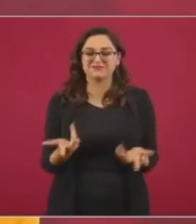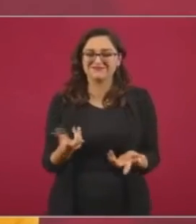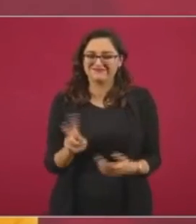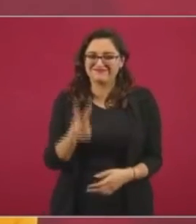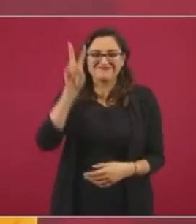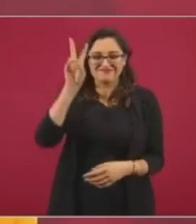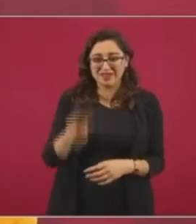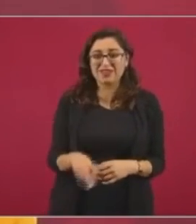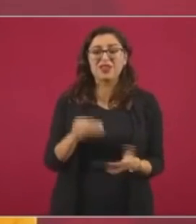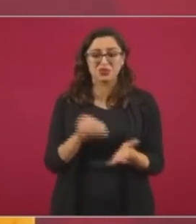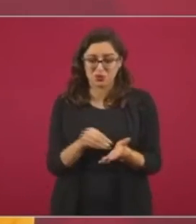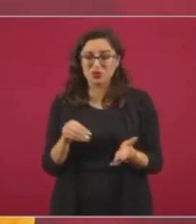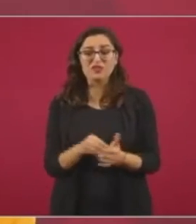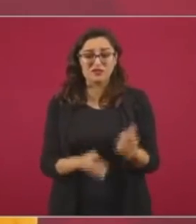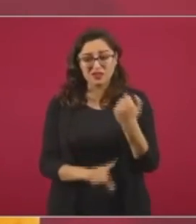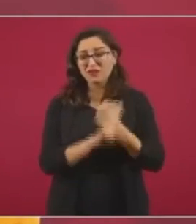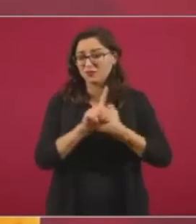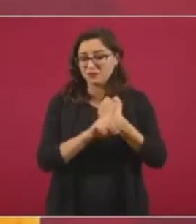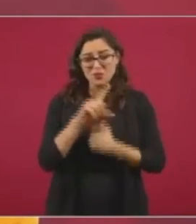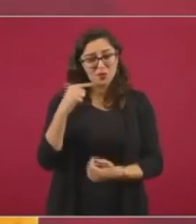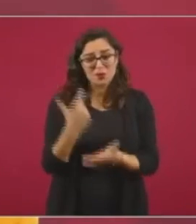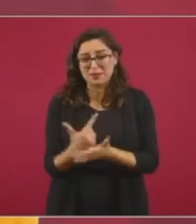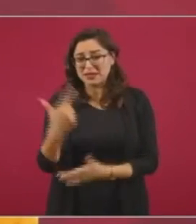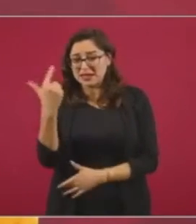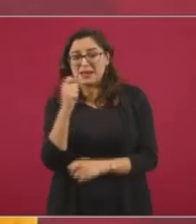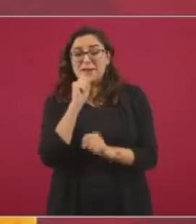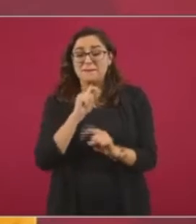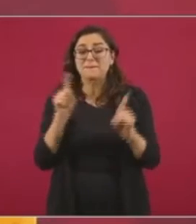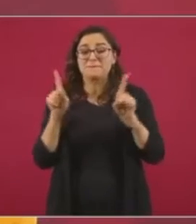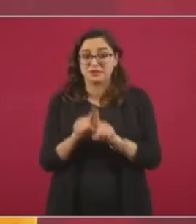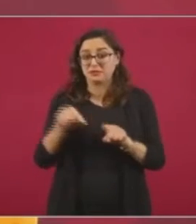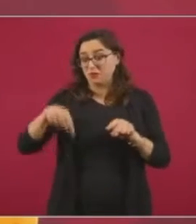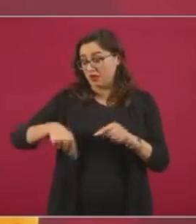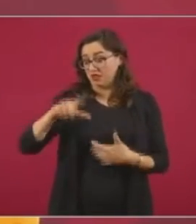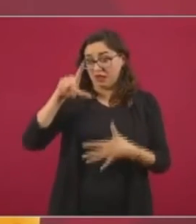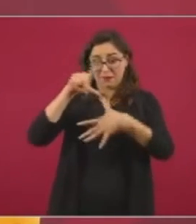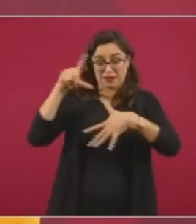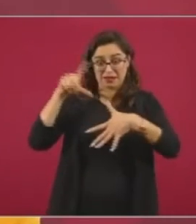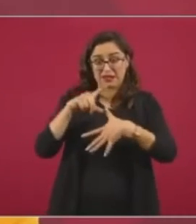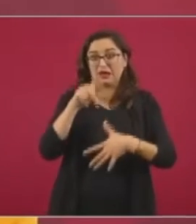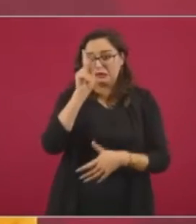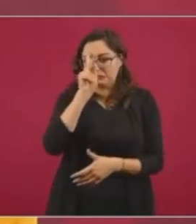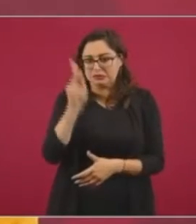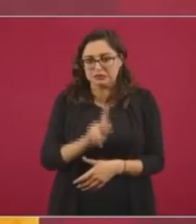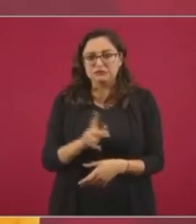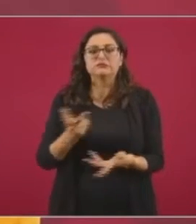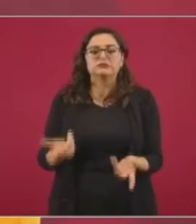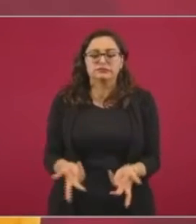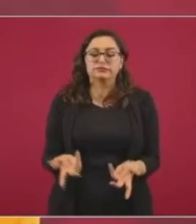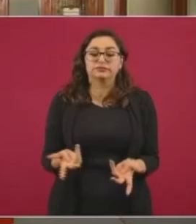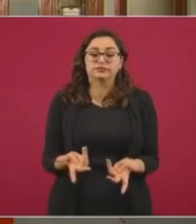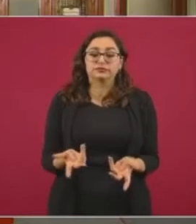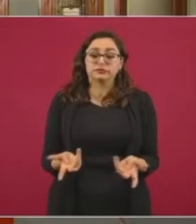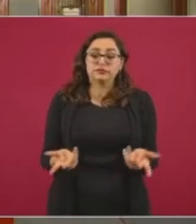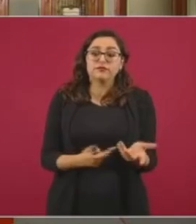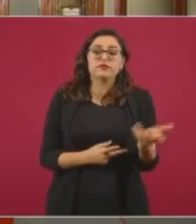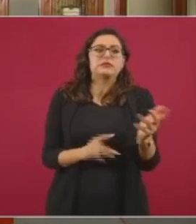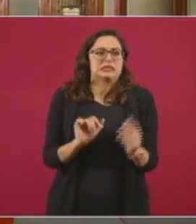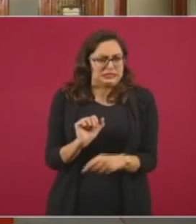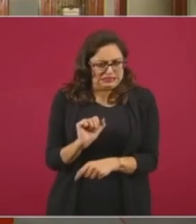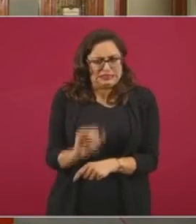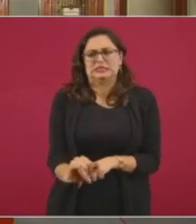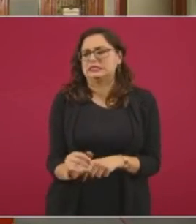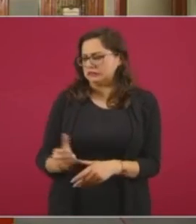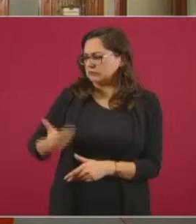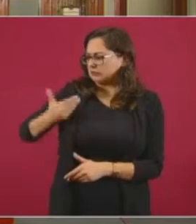importante problema de salud pública y, por supuesto, lo es también en nuestra región de las Américas, a pesar de los importantes progresos que